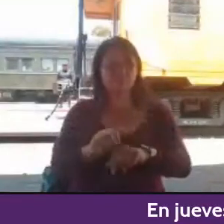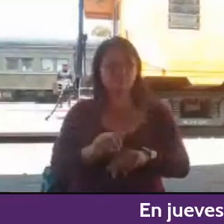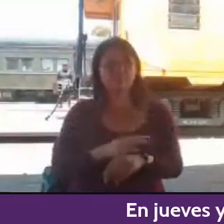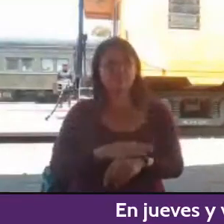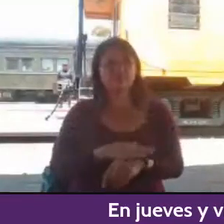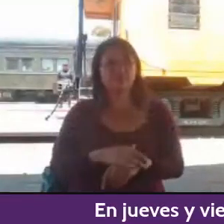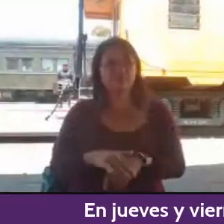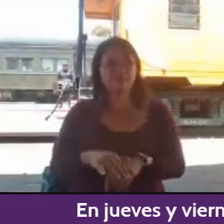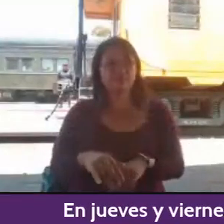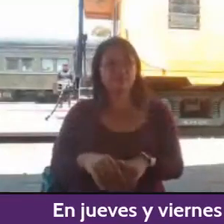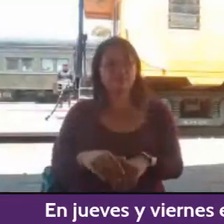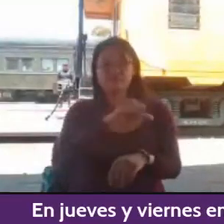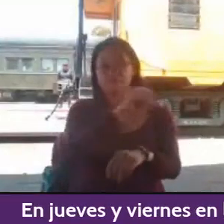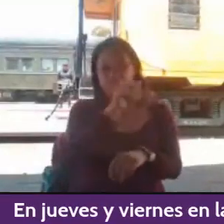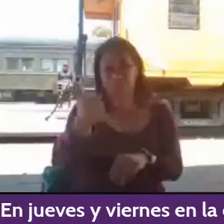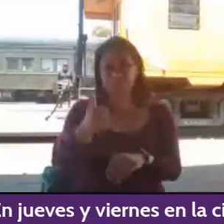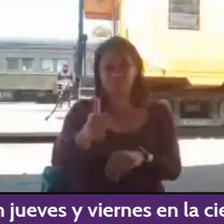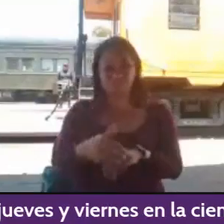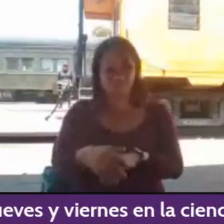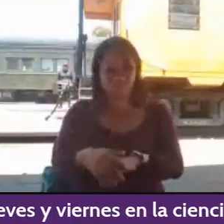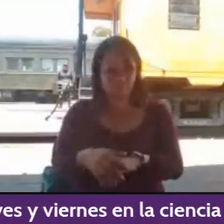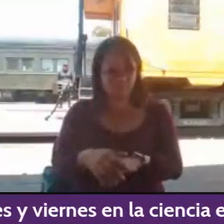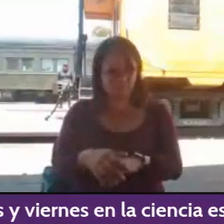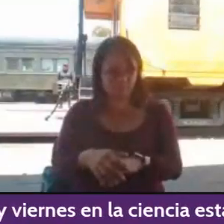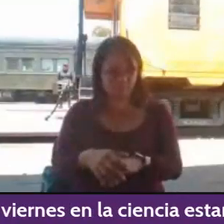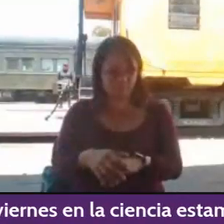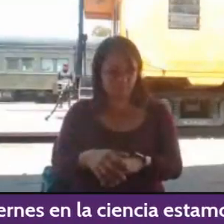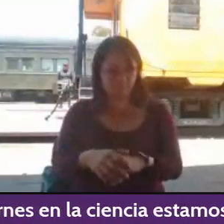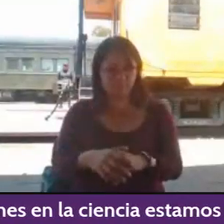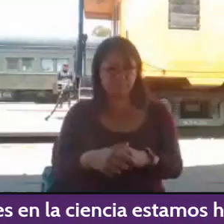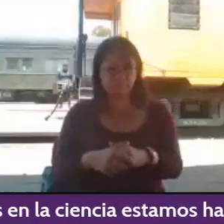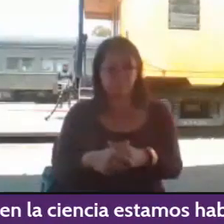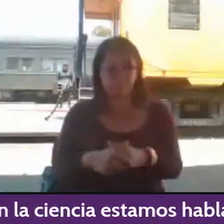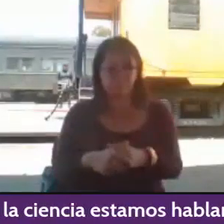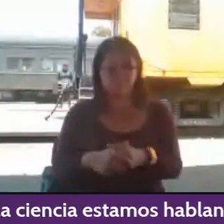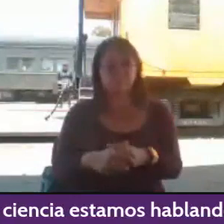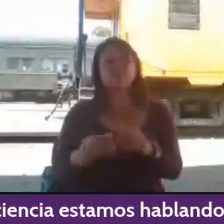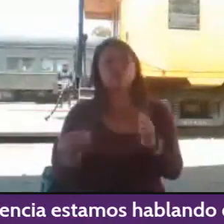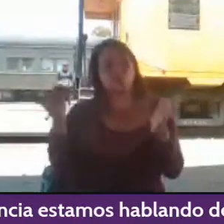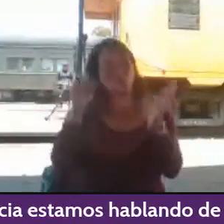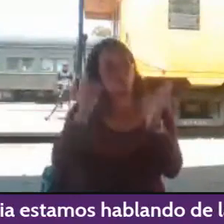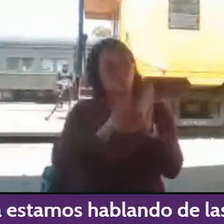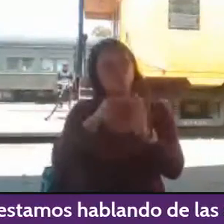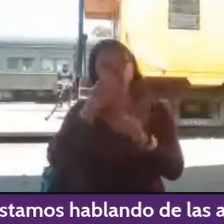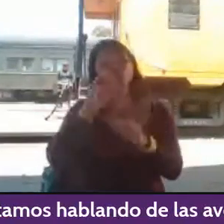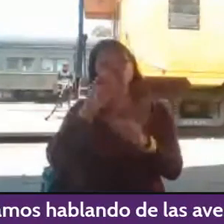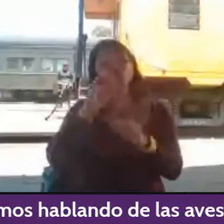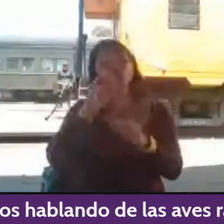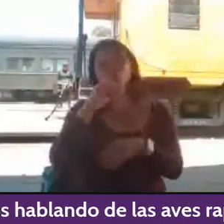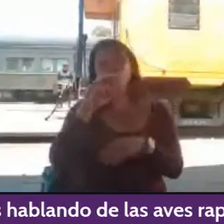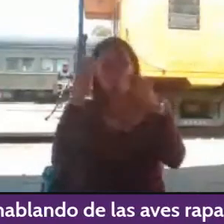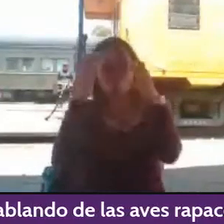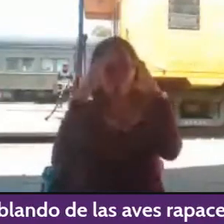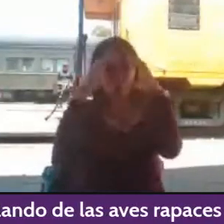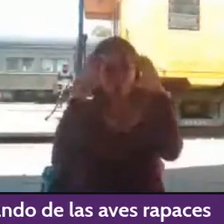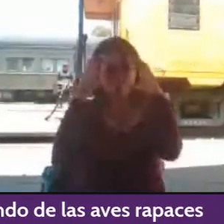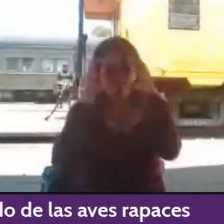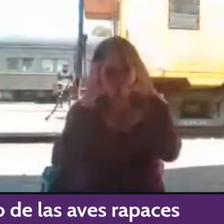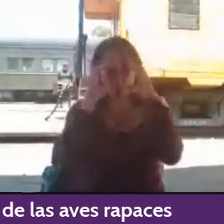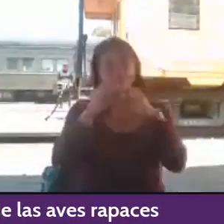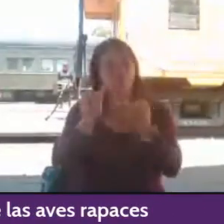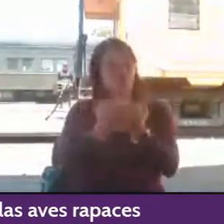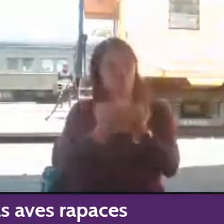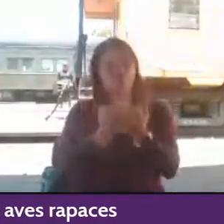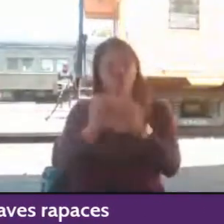Ah, paso, paso. Otra más, por favor. Entonces, punto para los búhos. La que sigue. Los ambientes en los cuales se